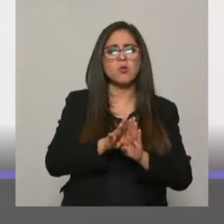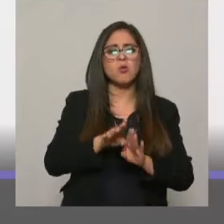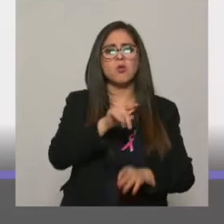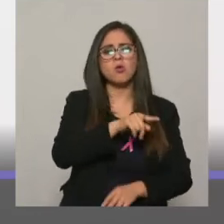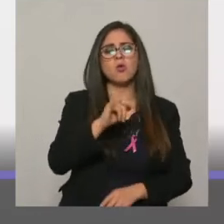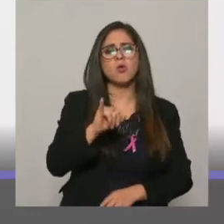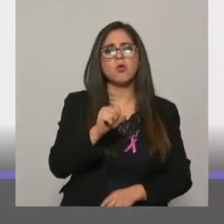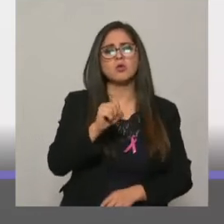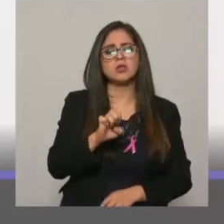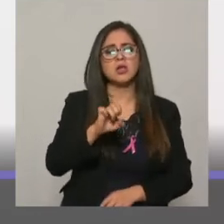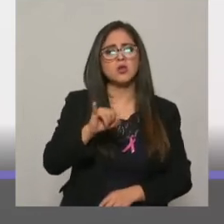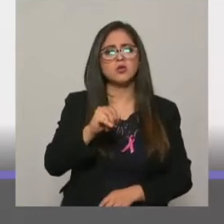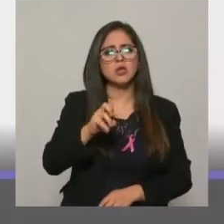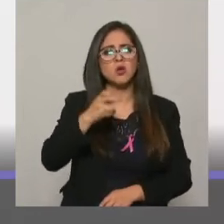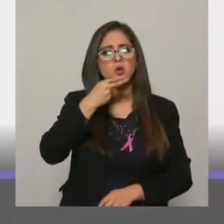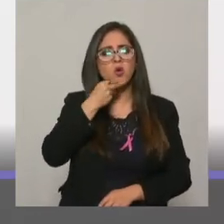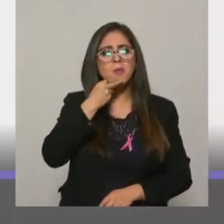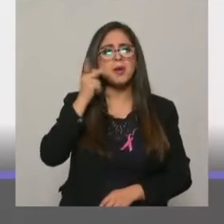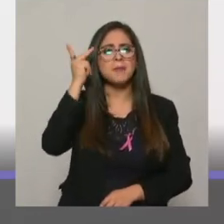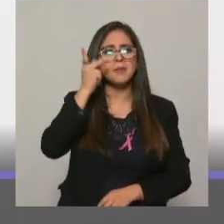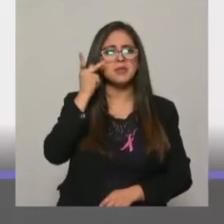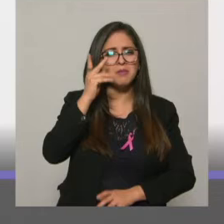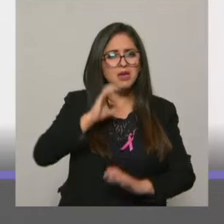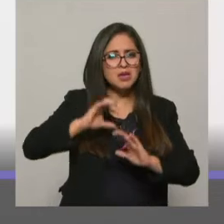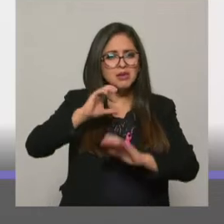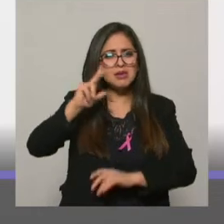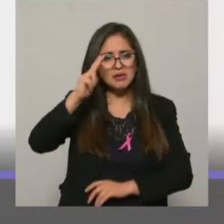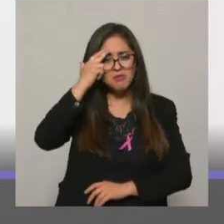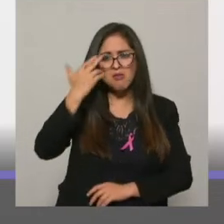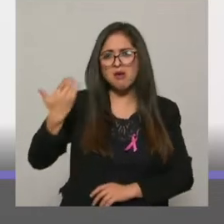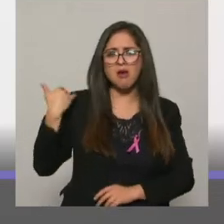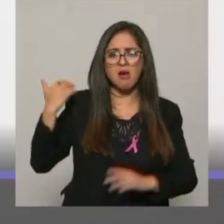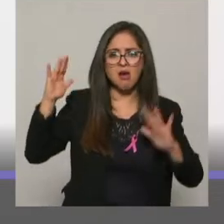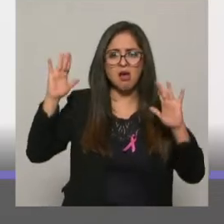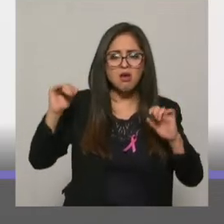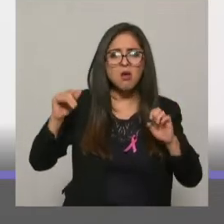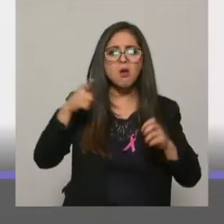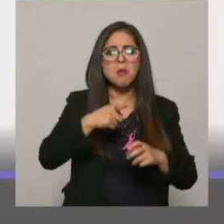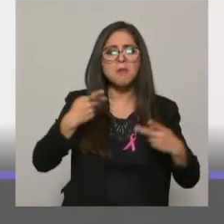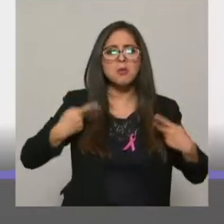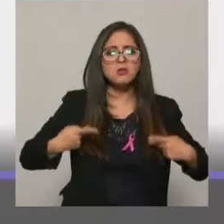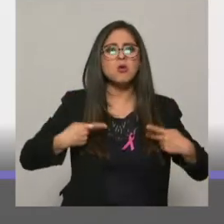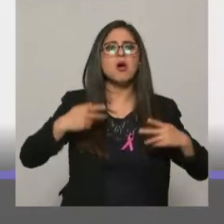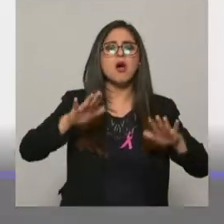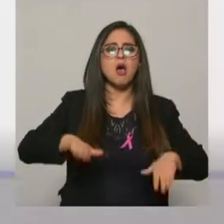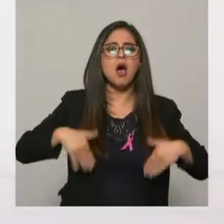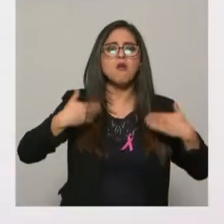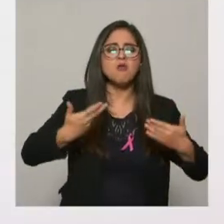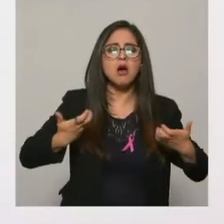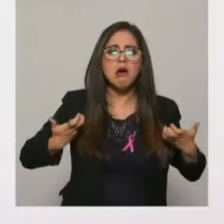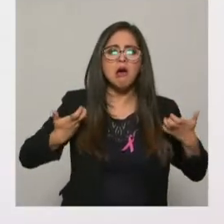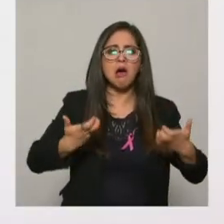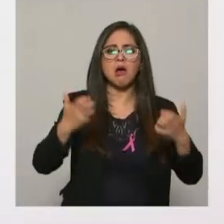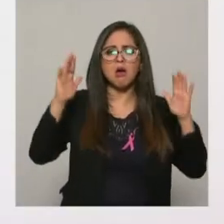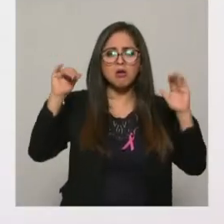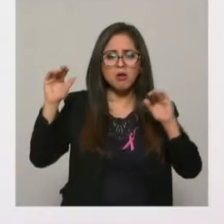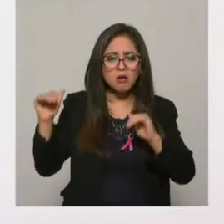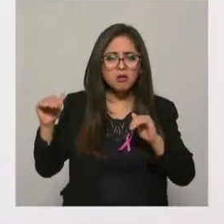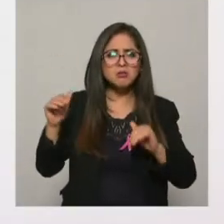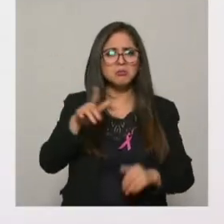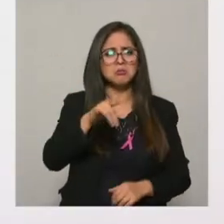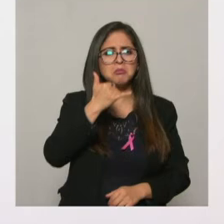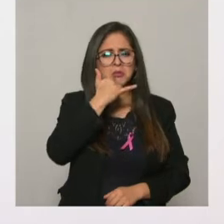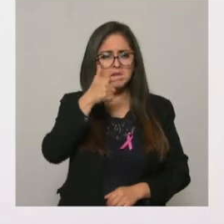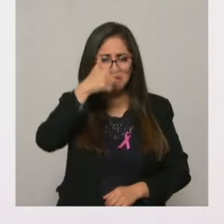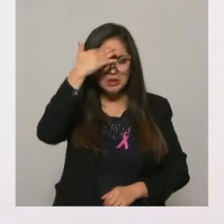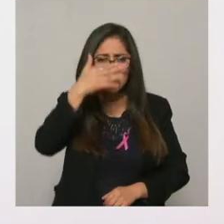Al príncipe de la canción se le despidió hace unos días, la gente salió a la calle a despedirse. ¿Se sabe cuántos número de